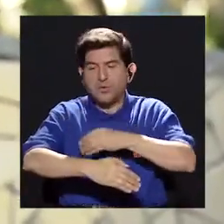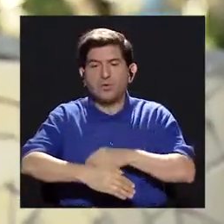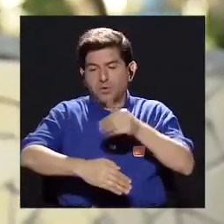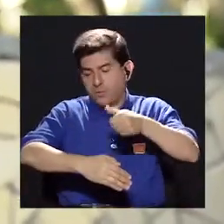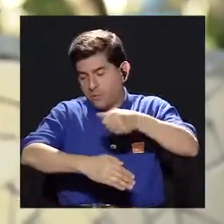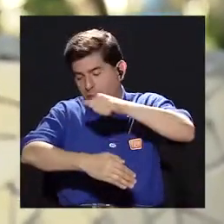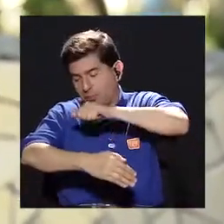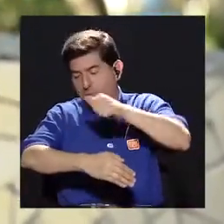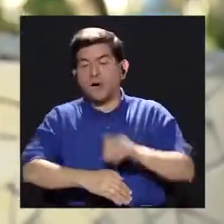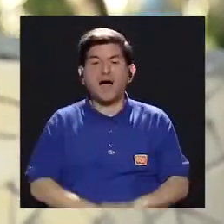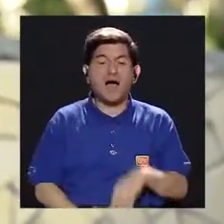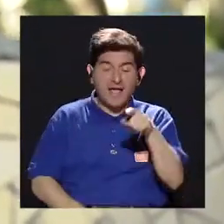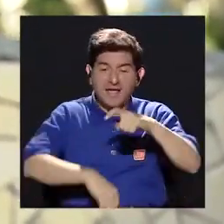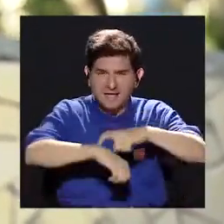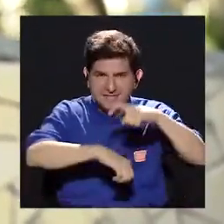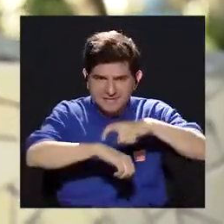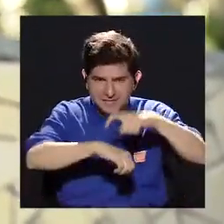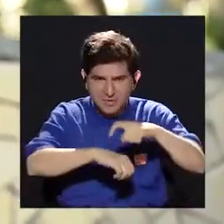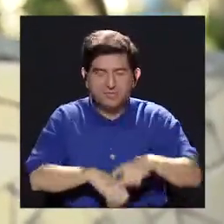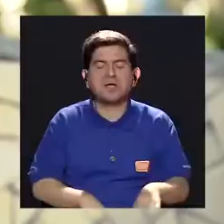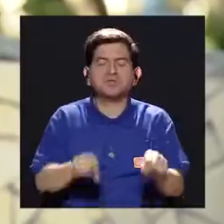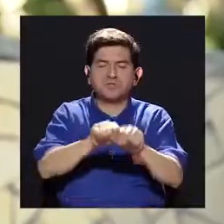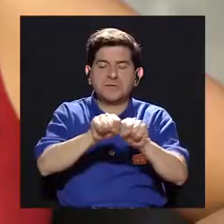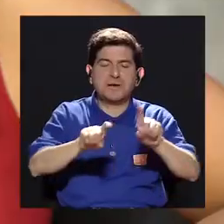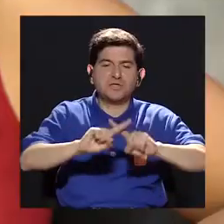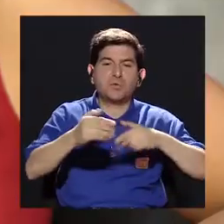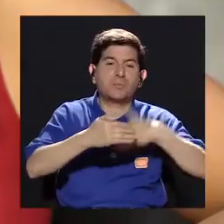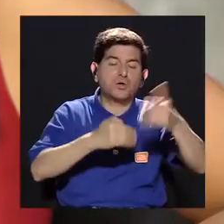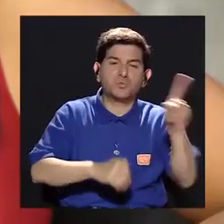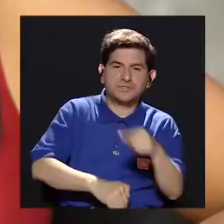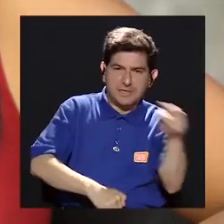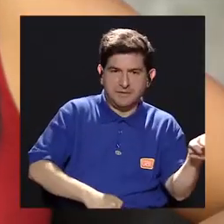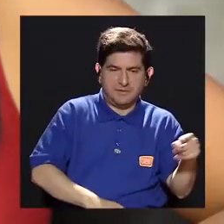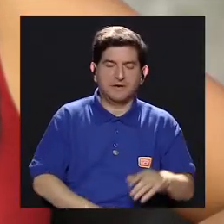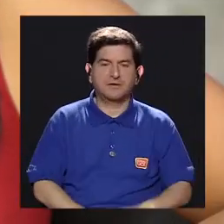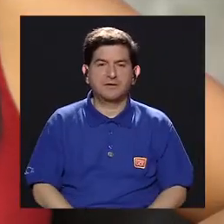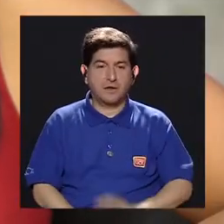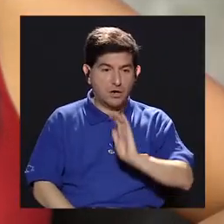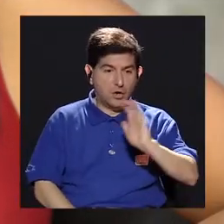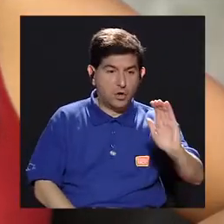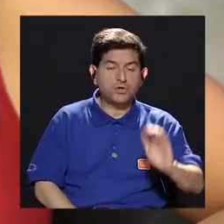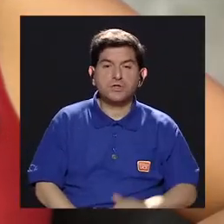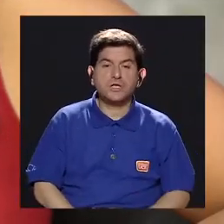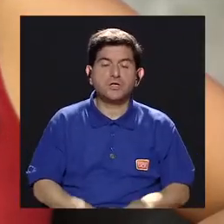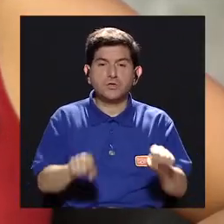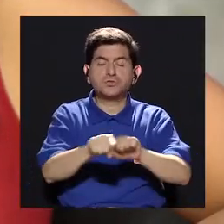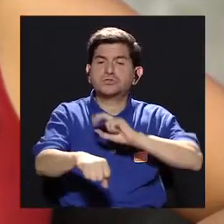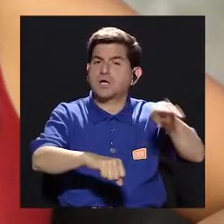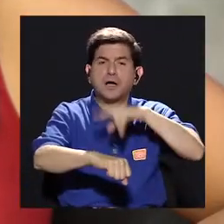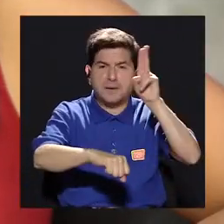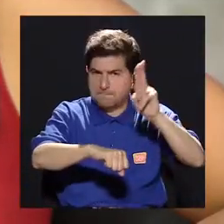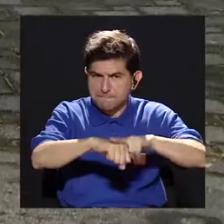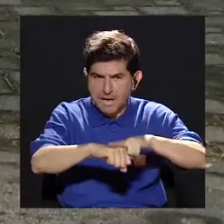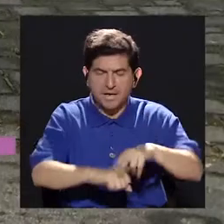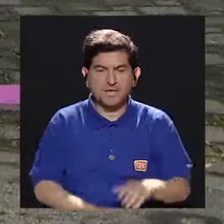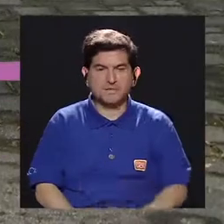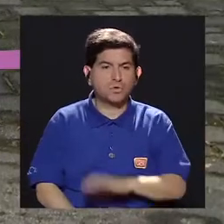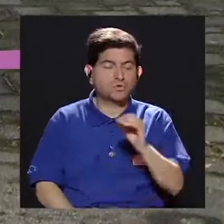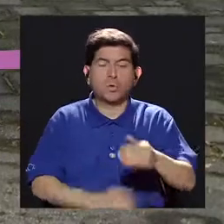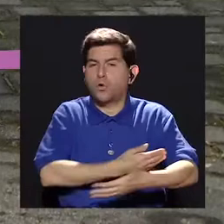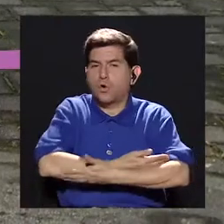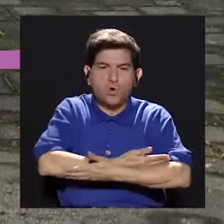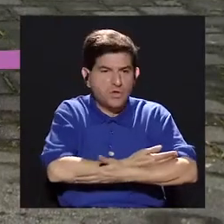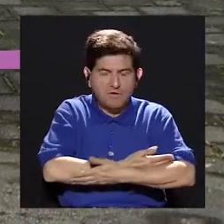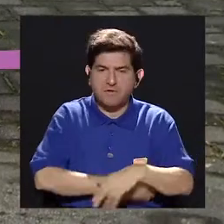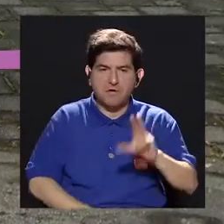ponerle el zapatito como lindo para ese momento y luego quitarlo. Los niños deberían usar zapatos corrientes de niños o